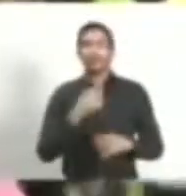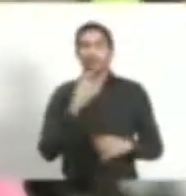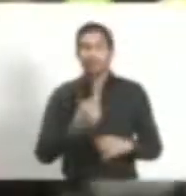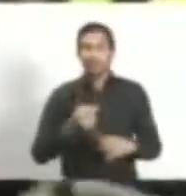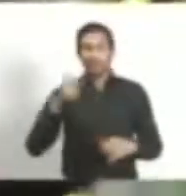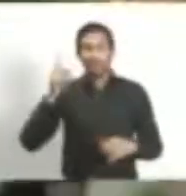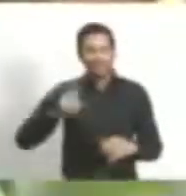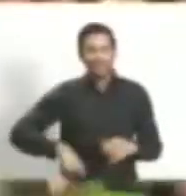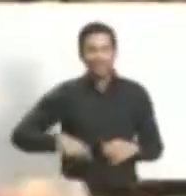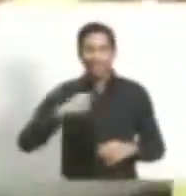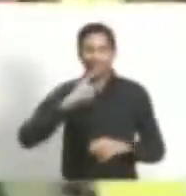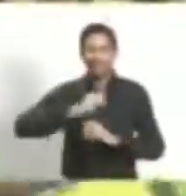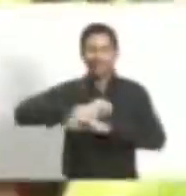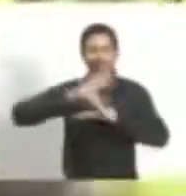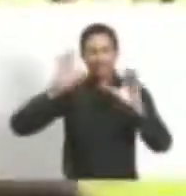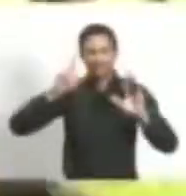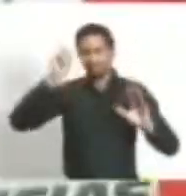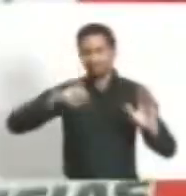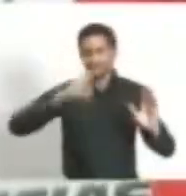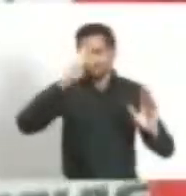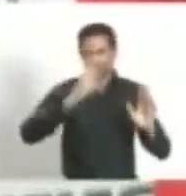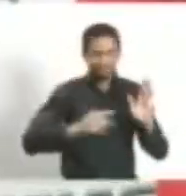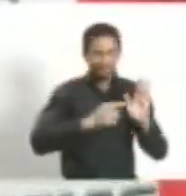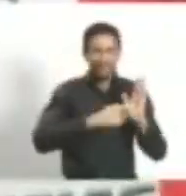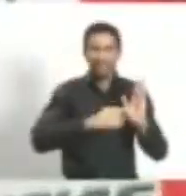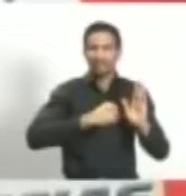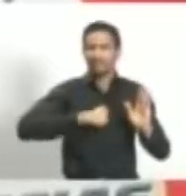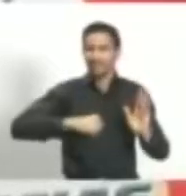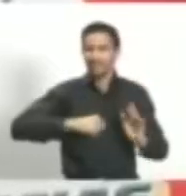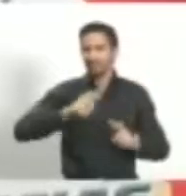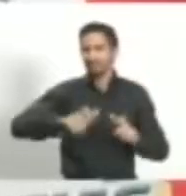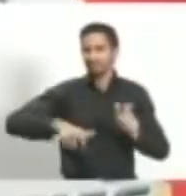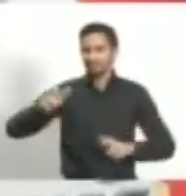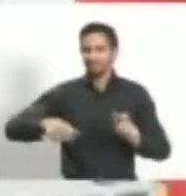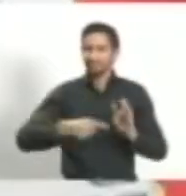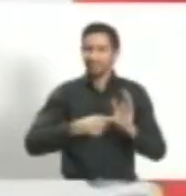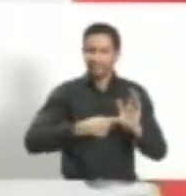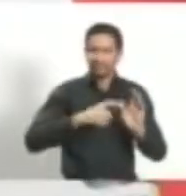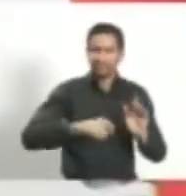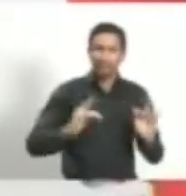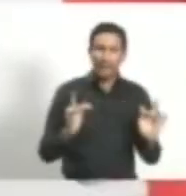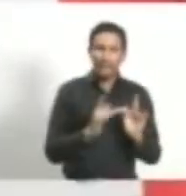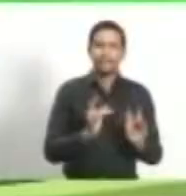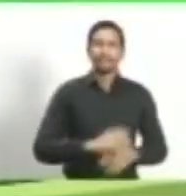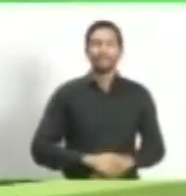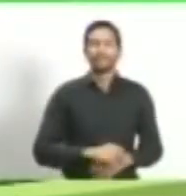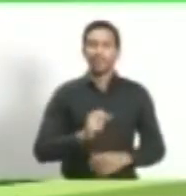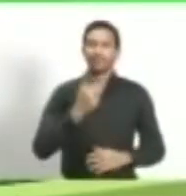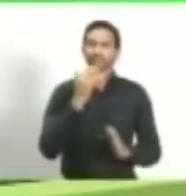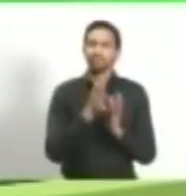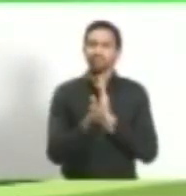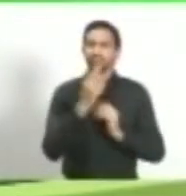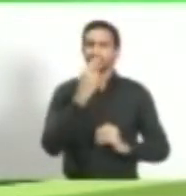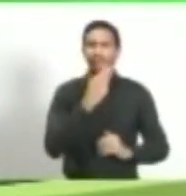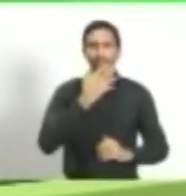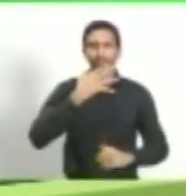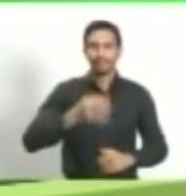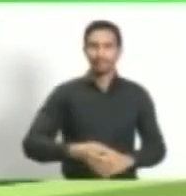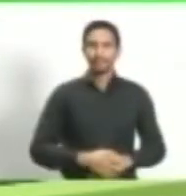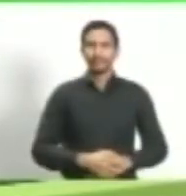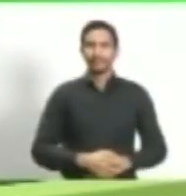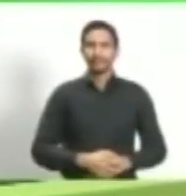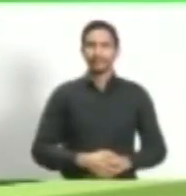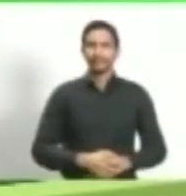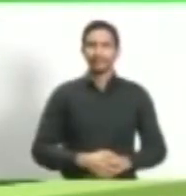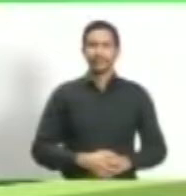claros y tengan en cuenta los derechos fundamentales. Pilar Bustamante, Las Noticias, un compromiso con la verdad. Bien, y habitantes del barrio La Paz